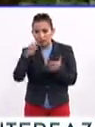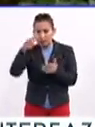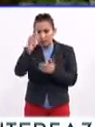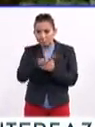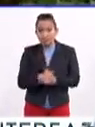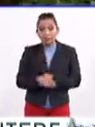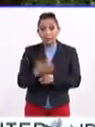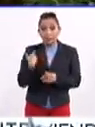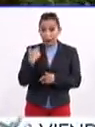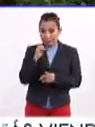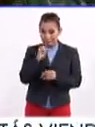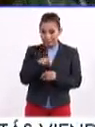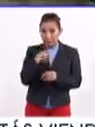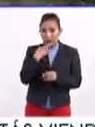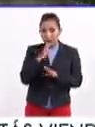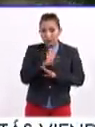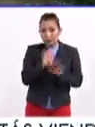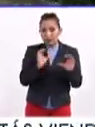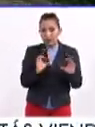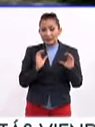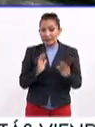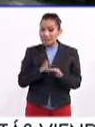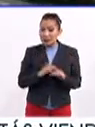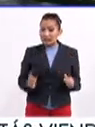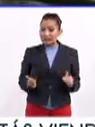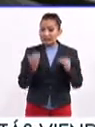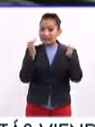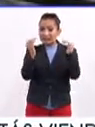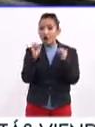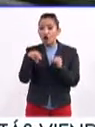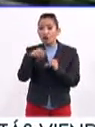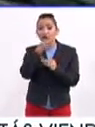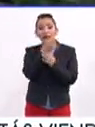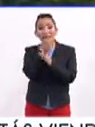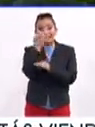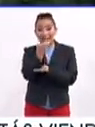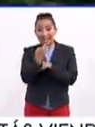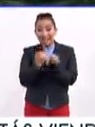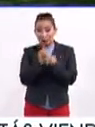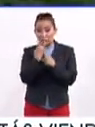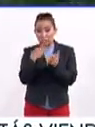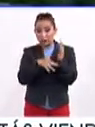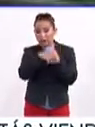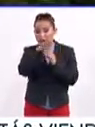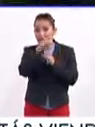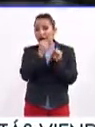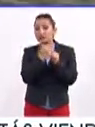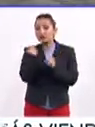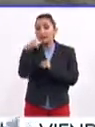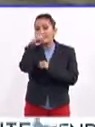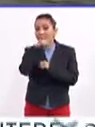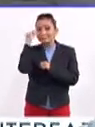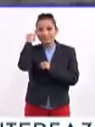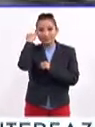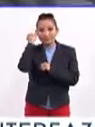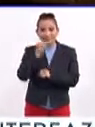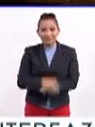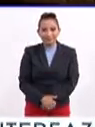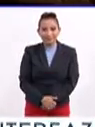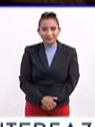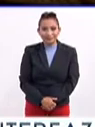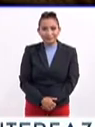universidades. Con el mismo propósito de preservación y revitalización, la ONU declaró este 2019 como el Año de las Lenguas